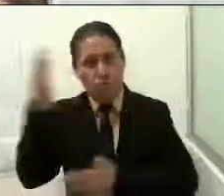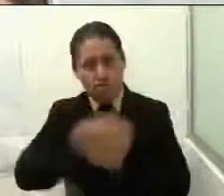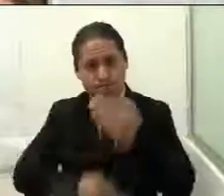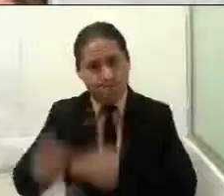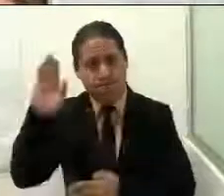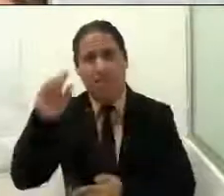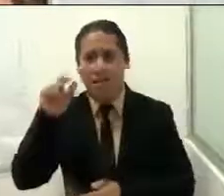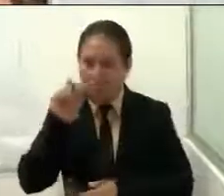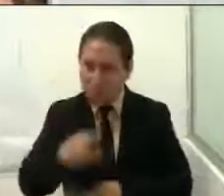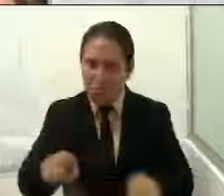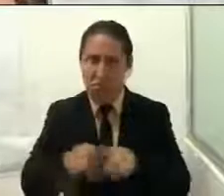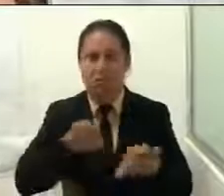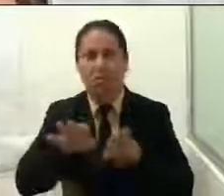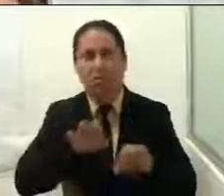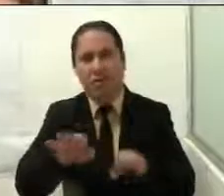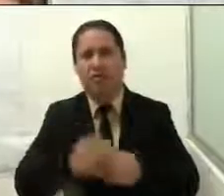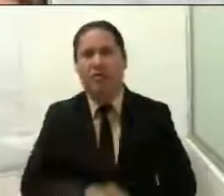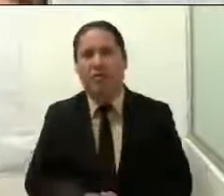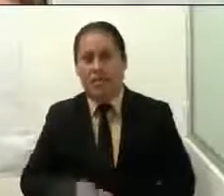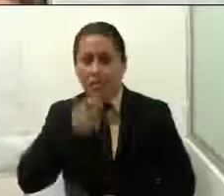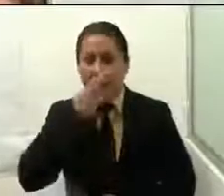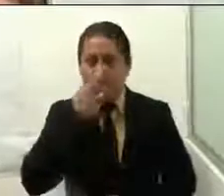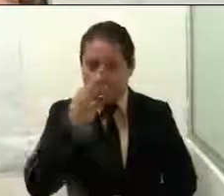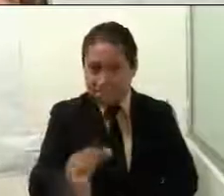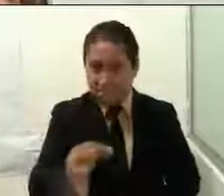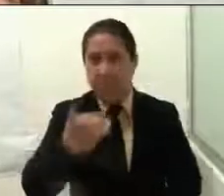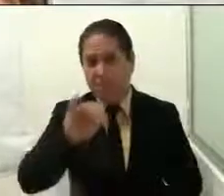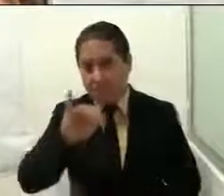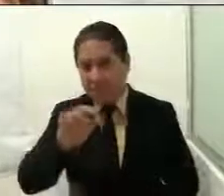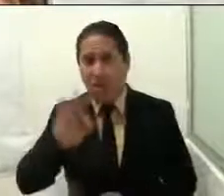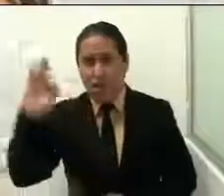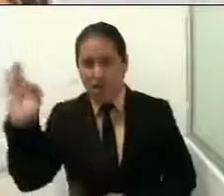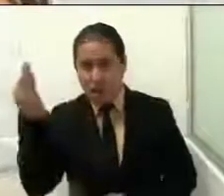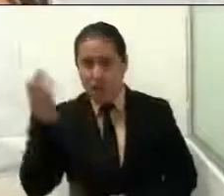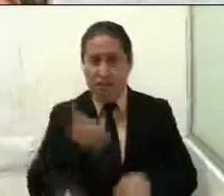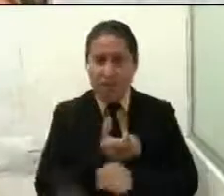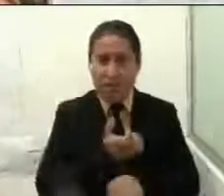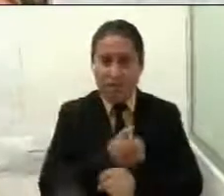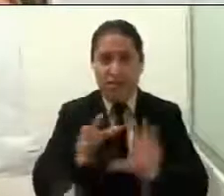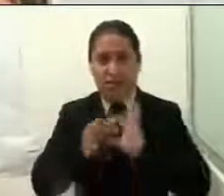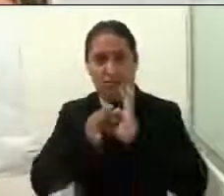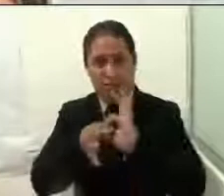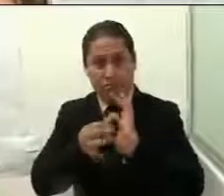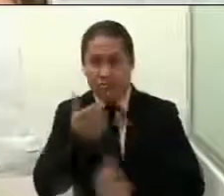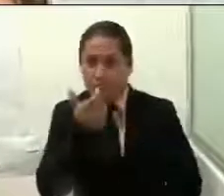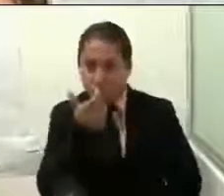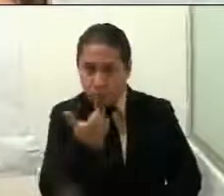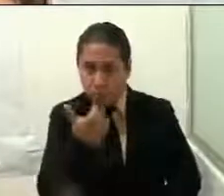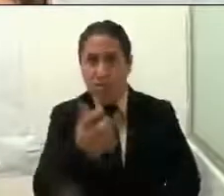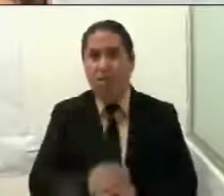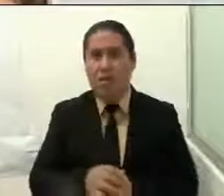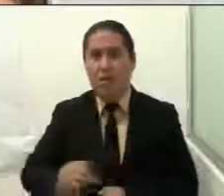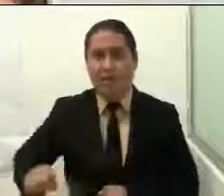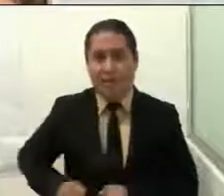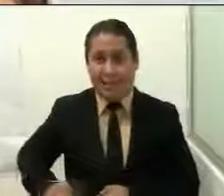atribuciones usted informó que la federación y el estado sumaron recursos para cubrir el seguro agrícola